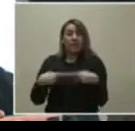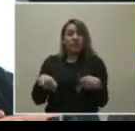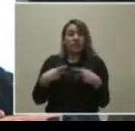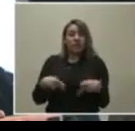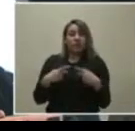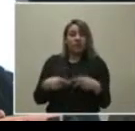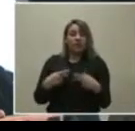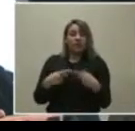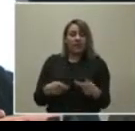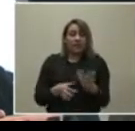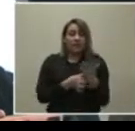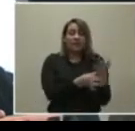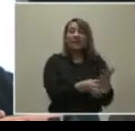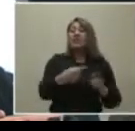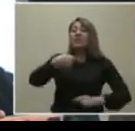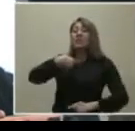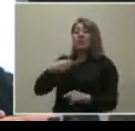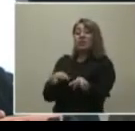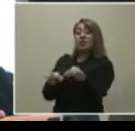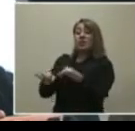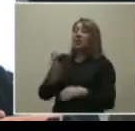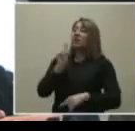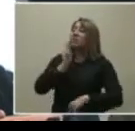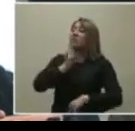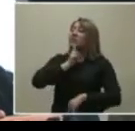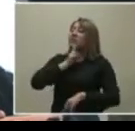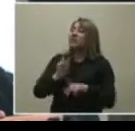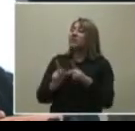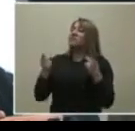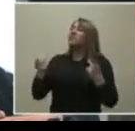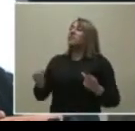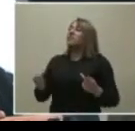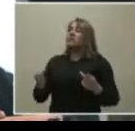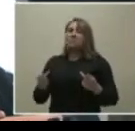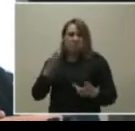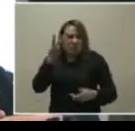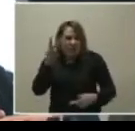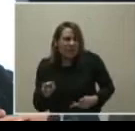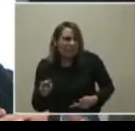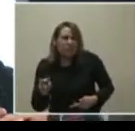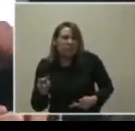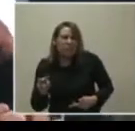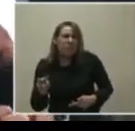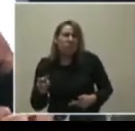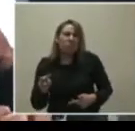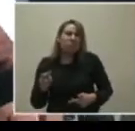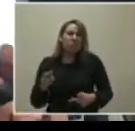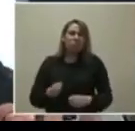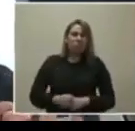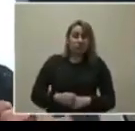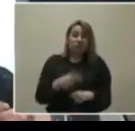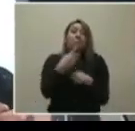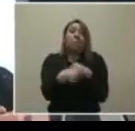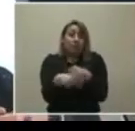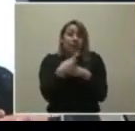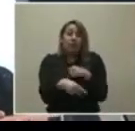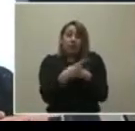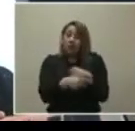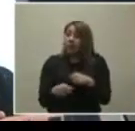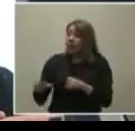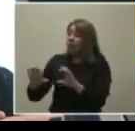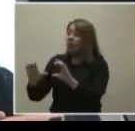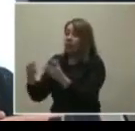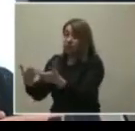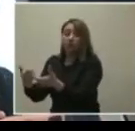del periodismo y realmente no es periodista y pueden ser incluso elementos peligrosos para los propios periodistas, como el caso